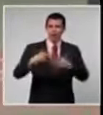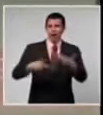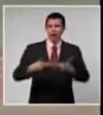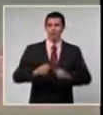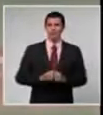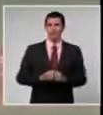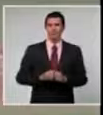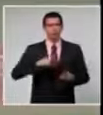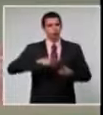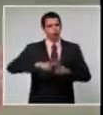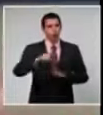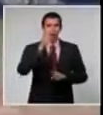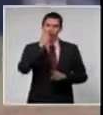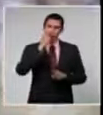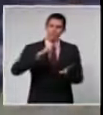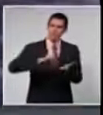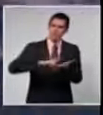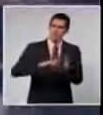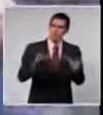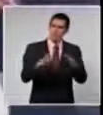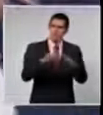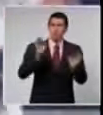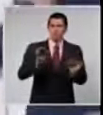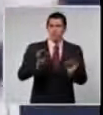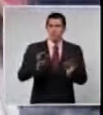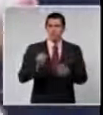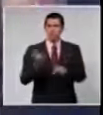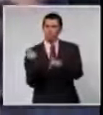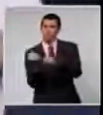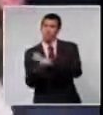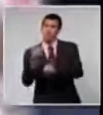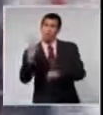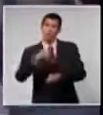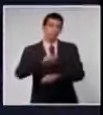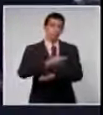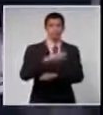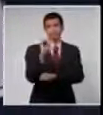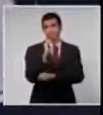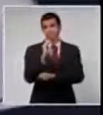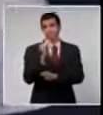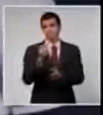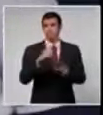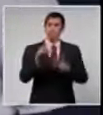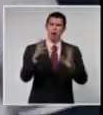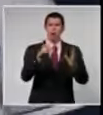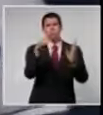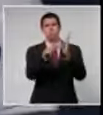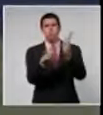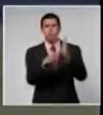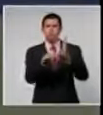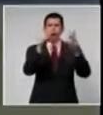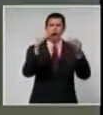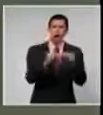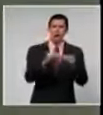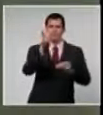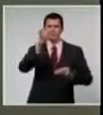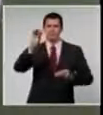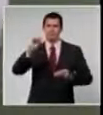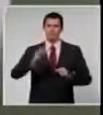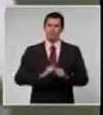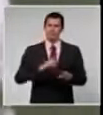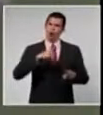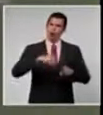compañero de equipo, Dayan Viciado, se fue hoy de 4-0 y se cayó de los 300. En la jornada de este martes, el también cubano Leonis Martín